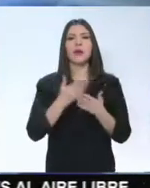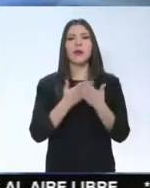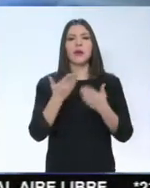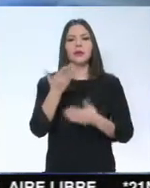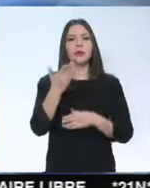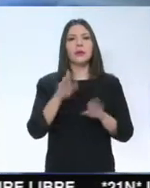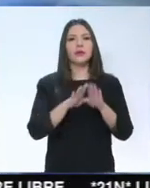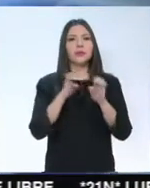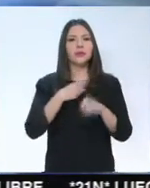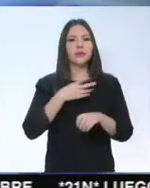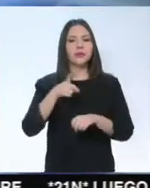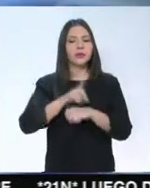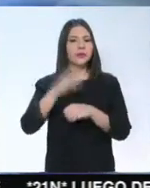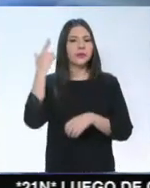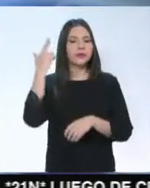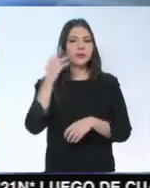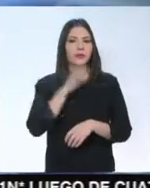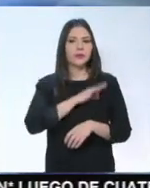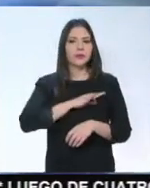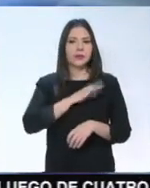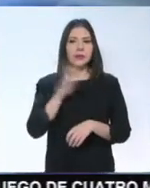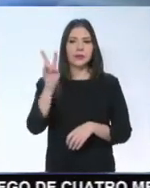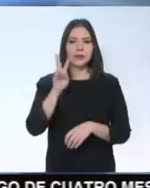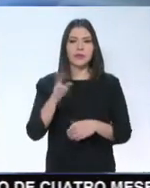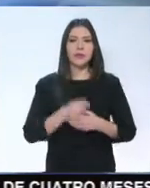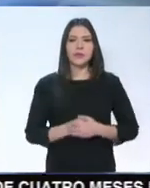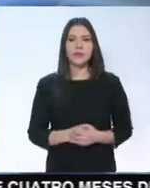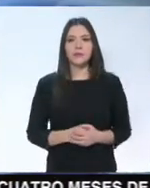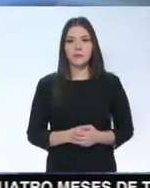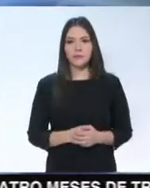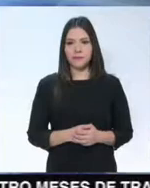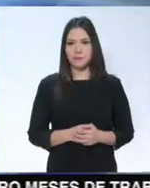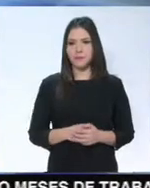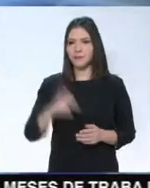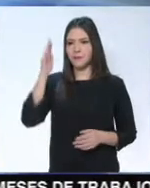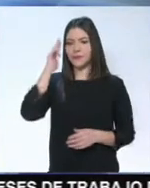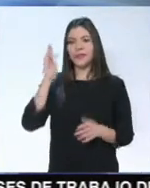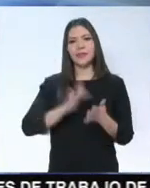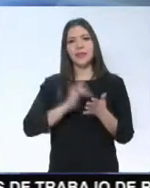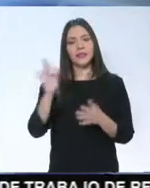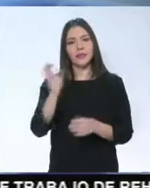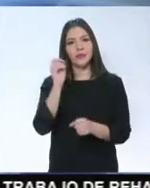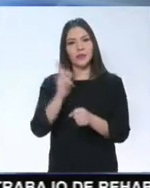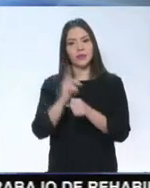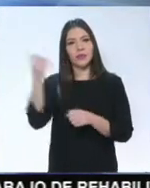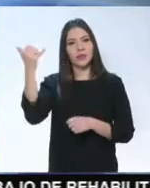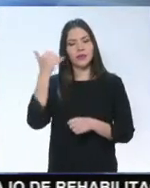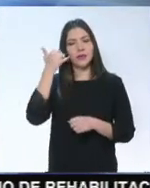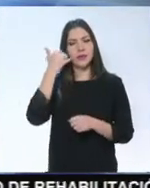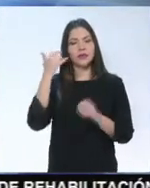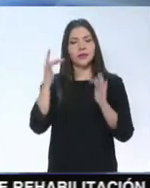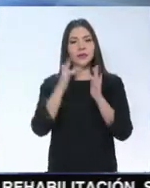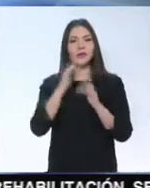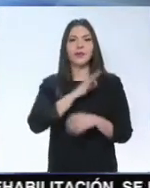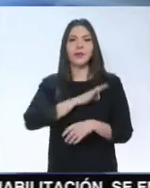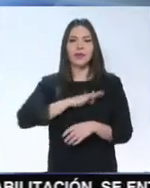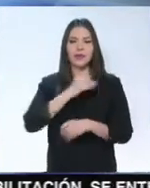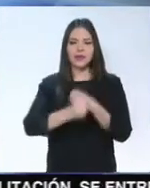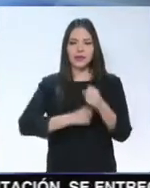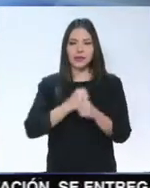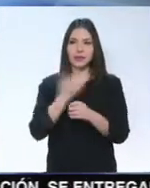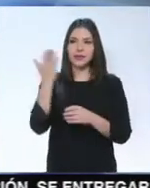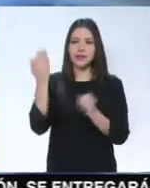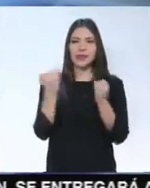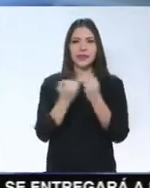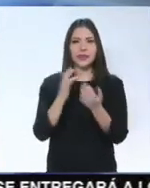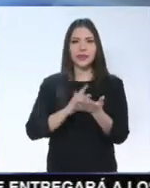Profesor, ¿cómo está? Muy buenos días. Feliz viernes. Gracias por recibirnos la llamada. Feliz año y gracias por la oportunidad. Muchísimas gracias. Feliz año también para usted. Pues una de las